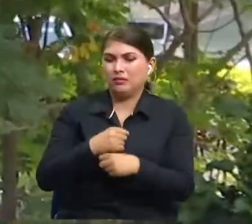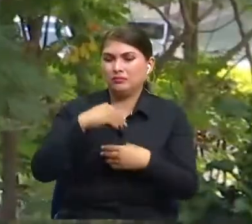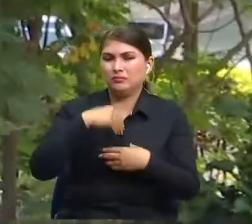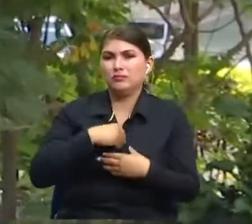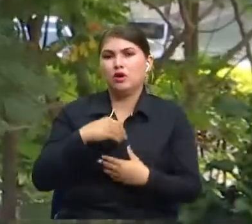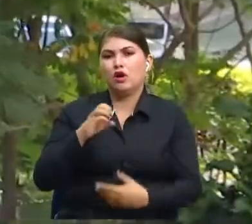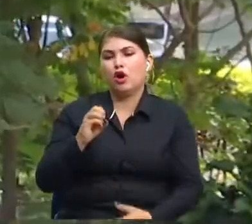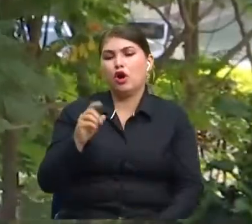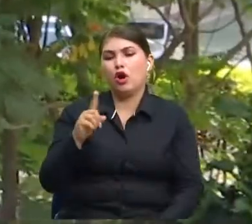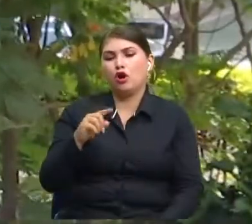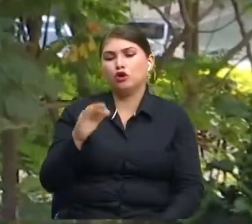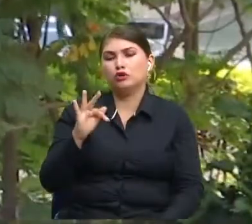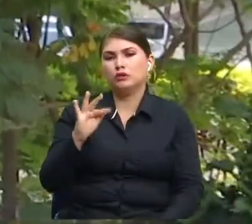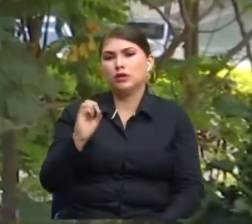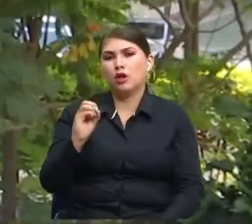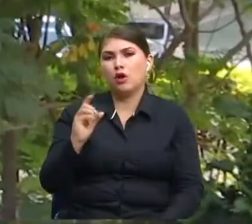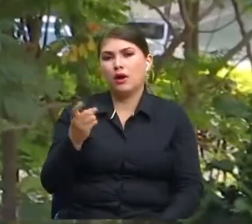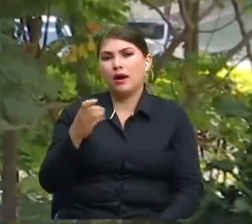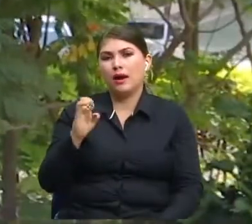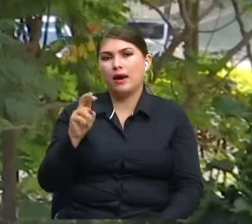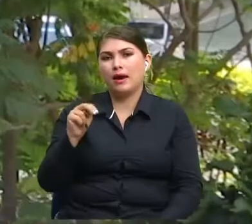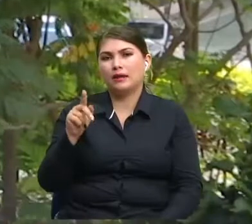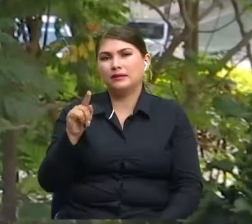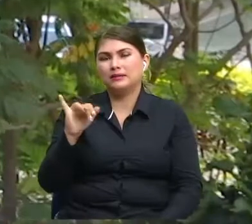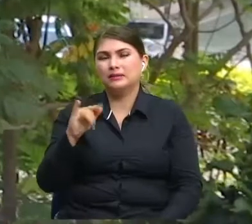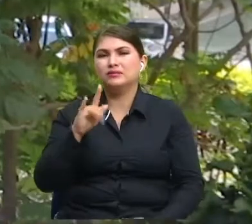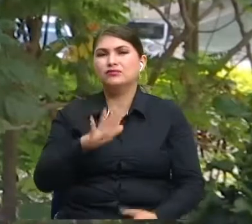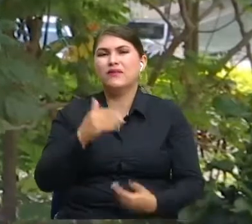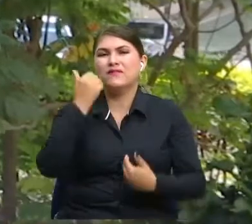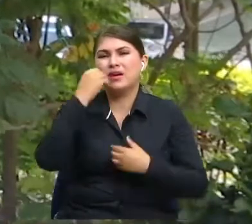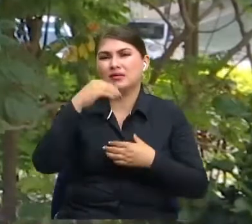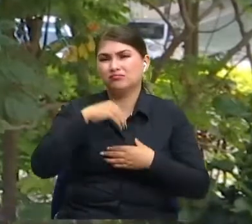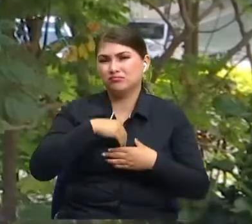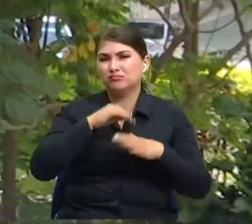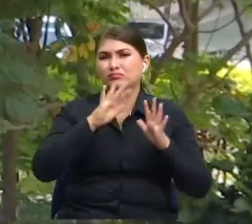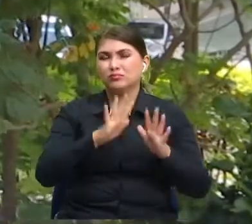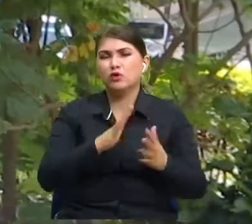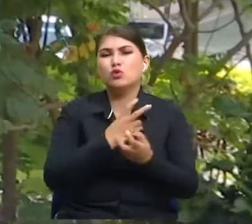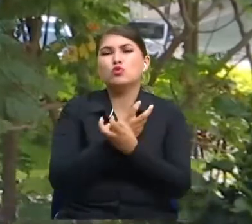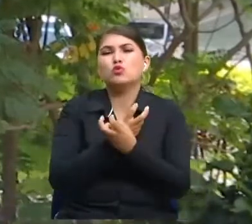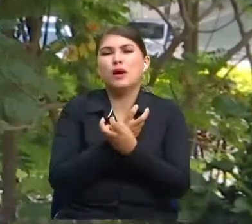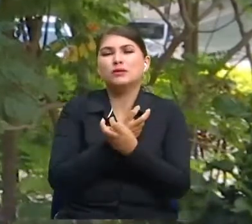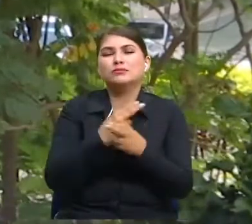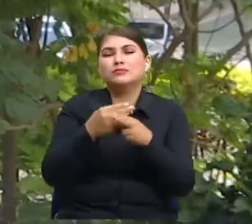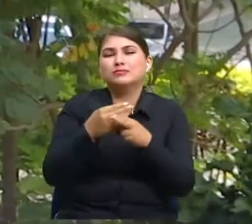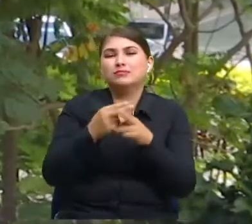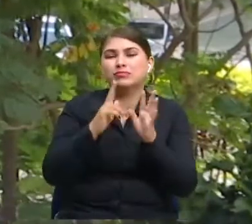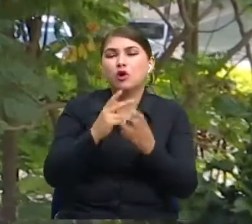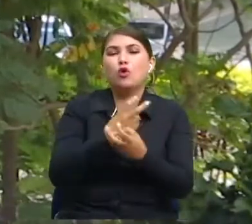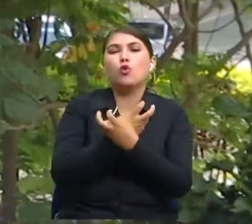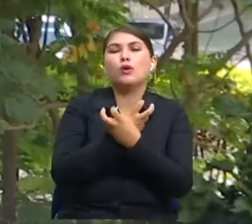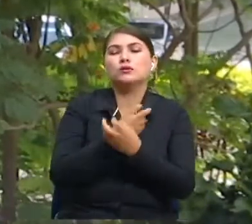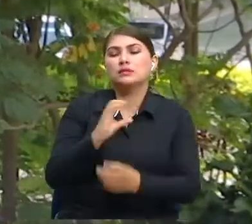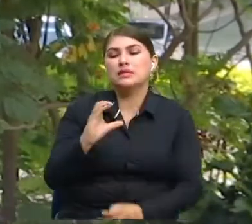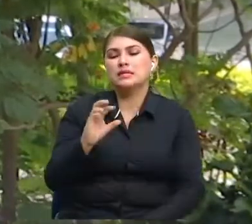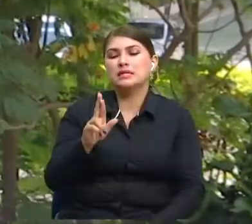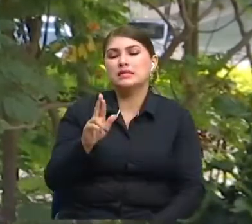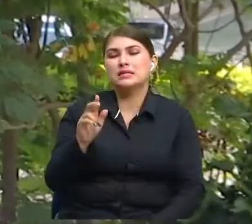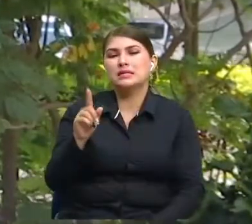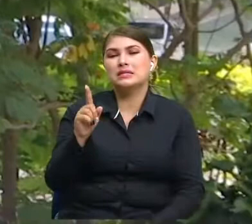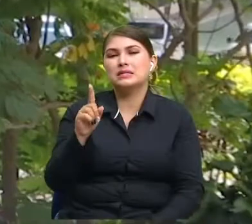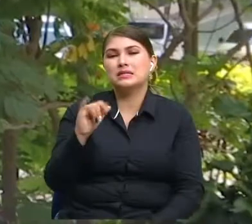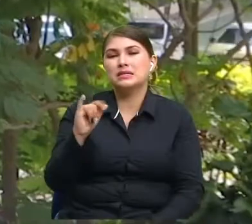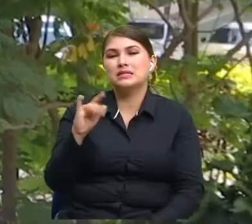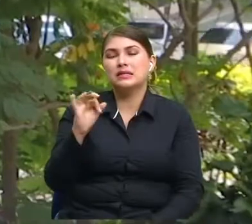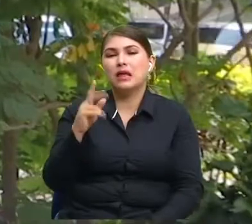de osteogénesis imperfecta, una enfermedad conocida comúnmente como huesos de cristal, que hace que sus huesos se